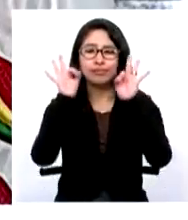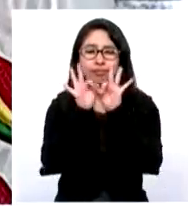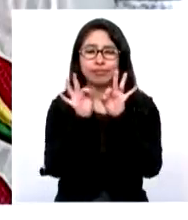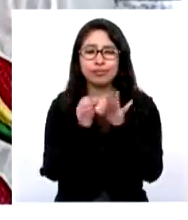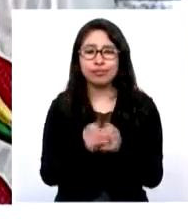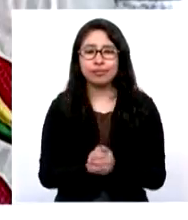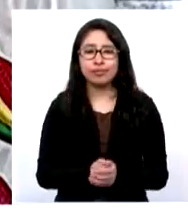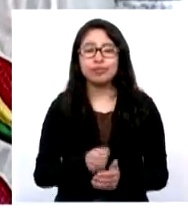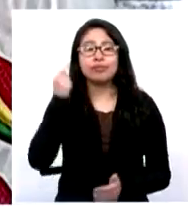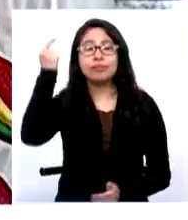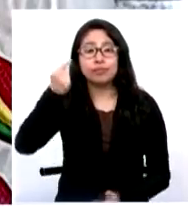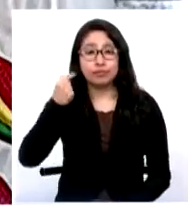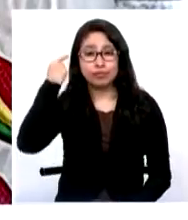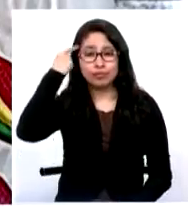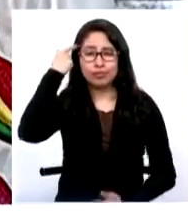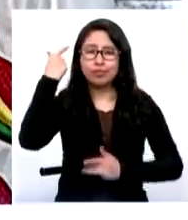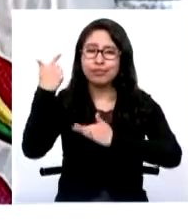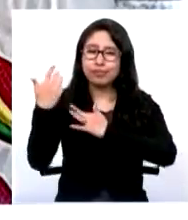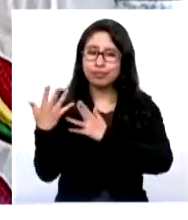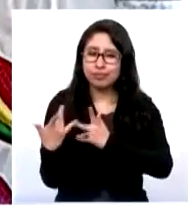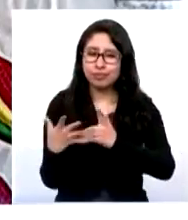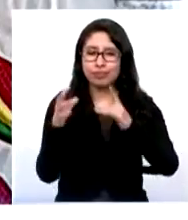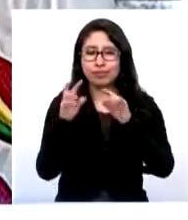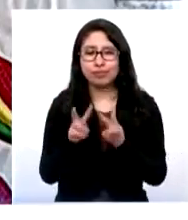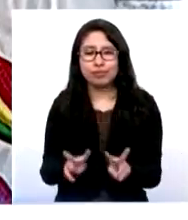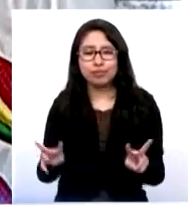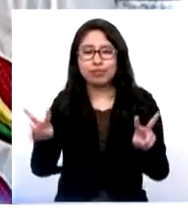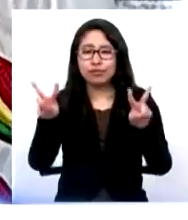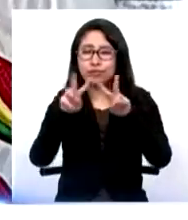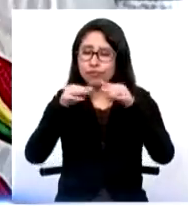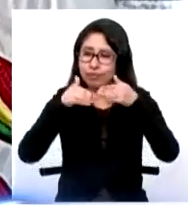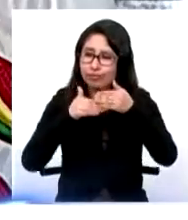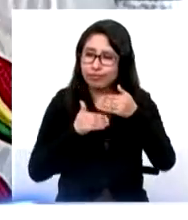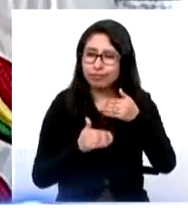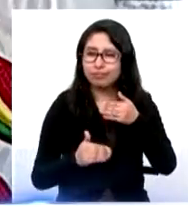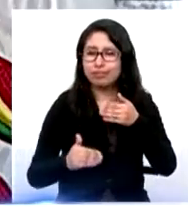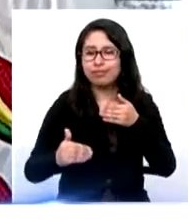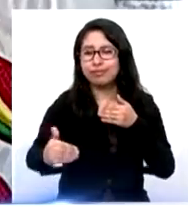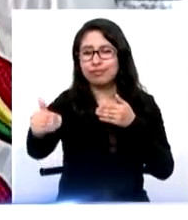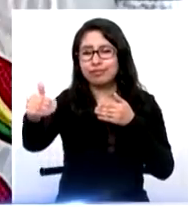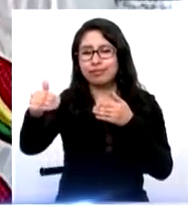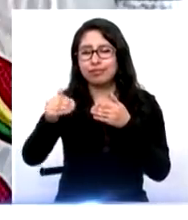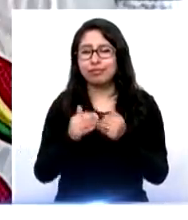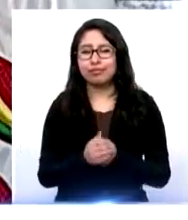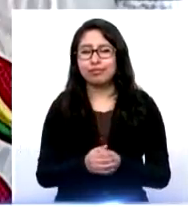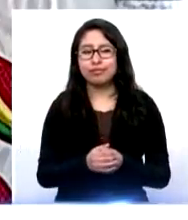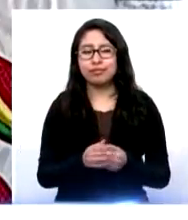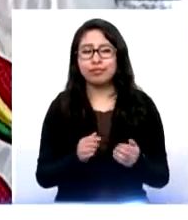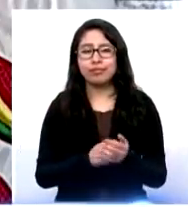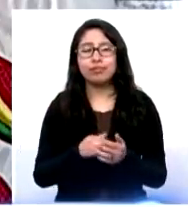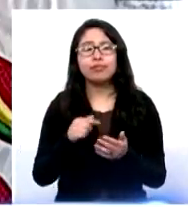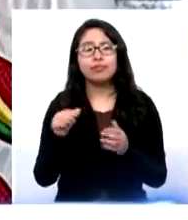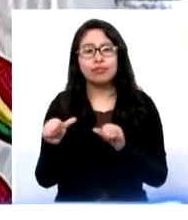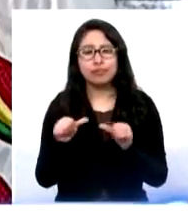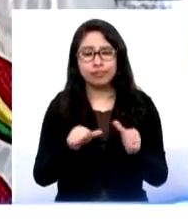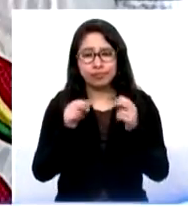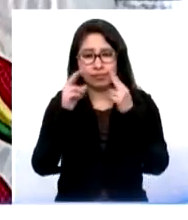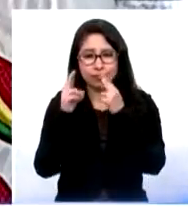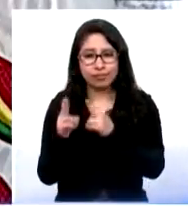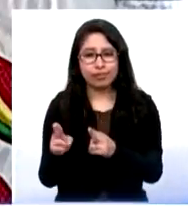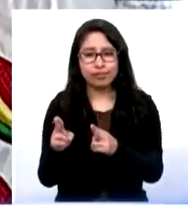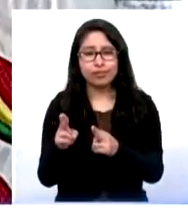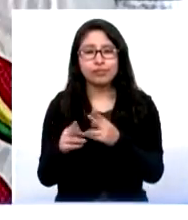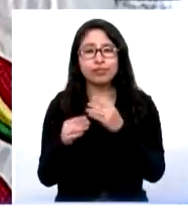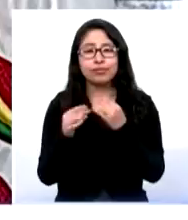gobierno esperamos que estos valores prevalezcan en el desarrollo de los actos en homenaje a la independencia de nuestra